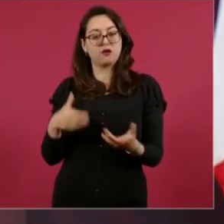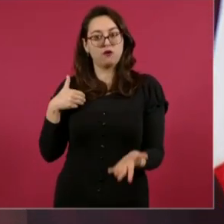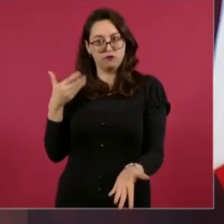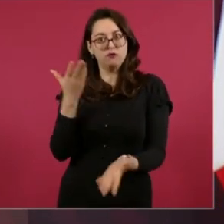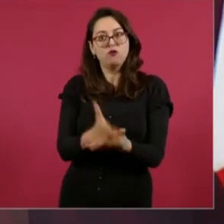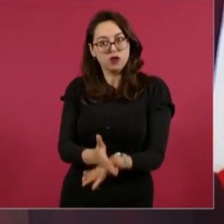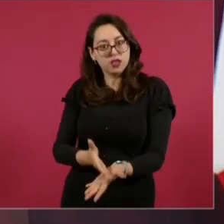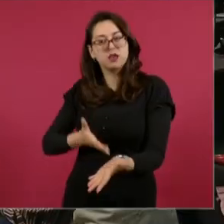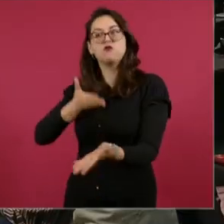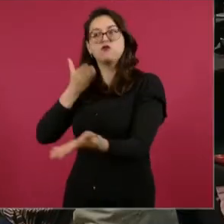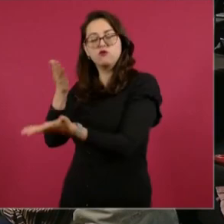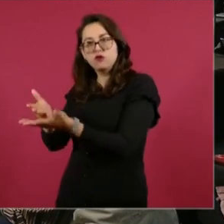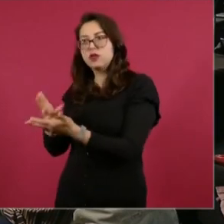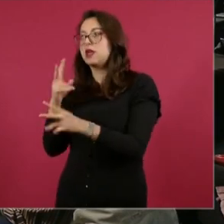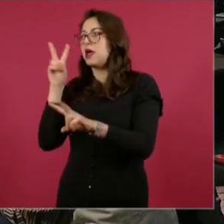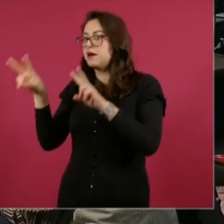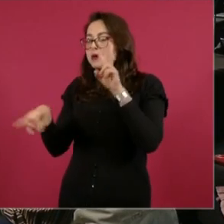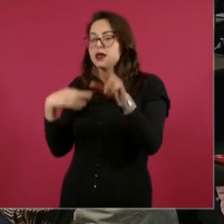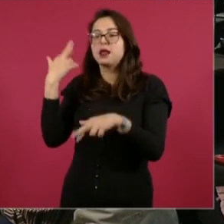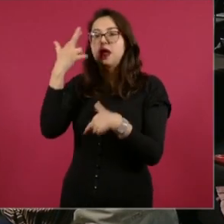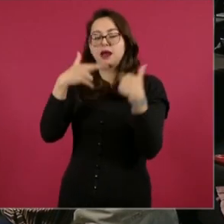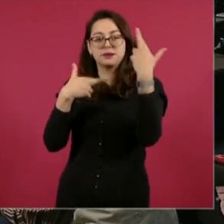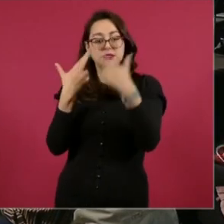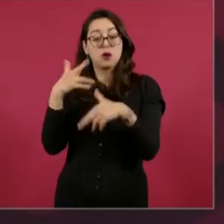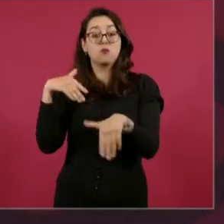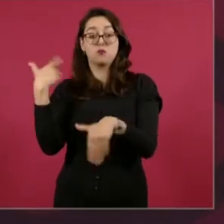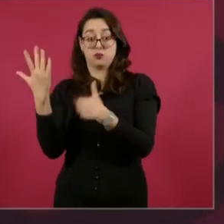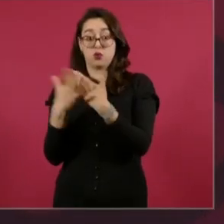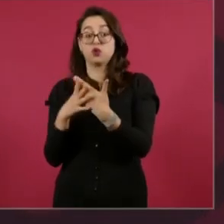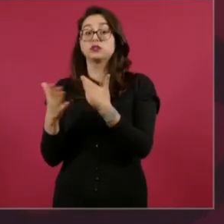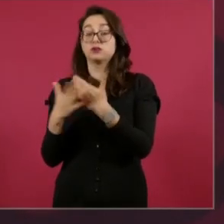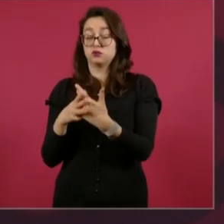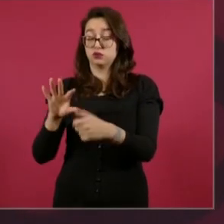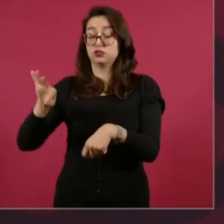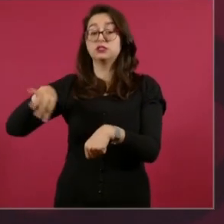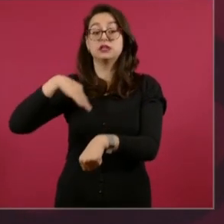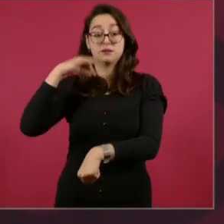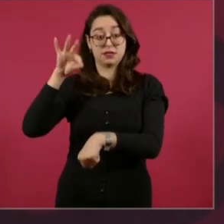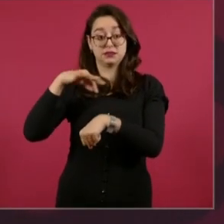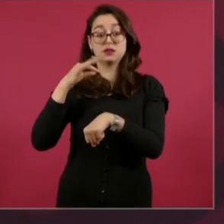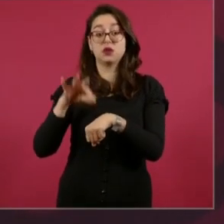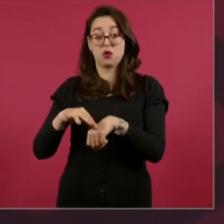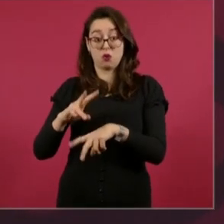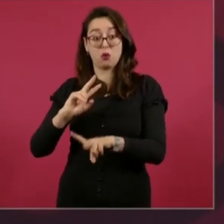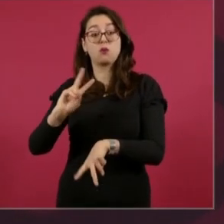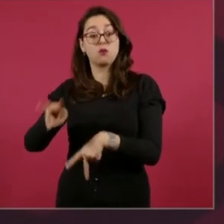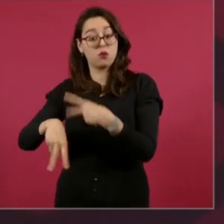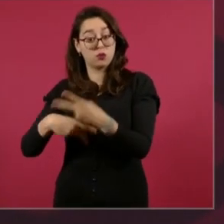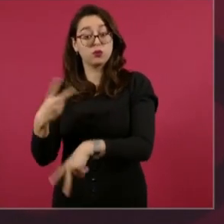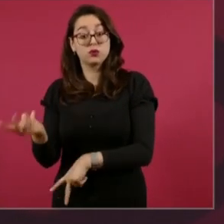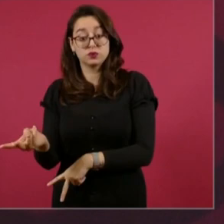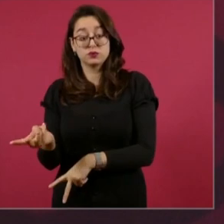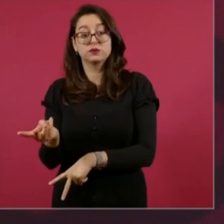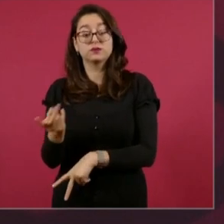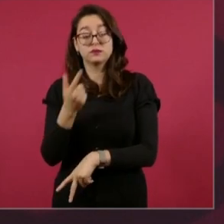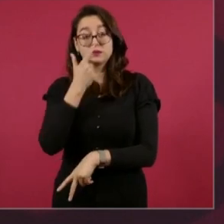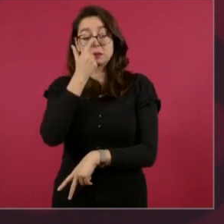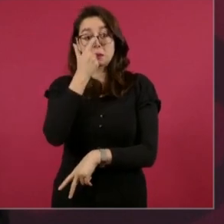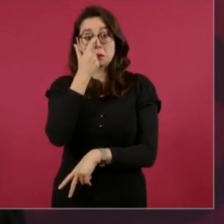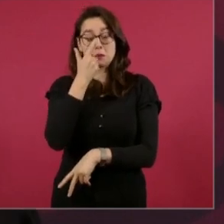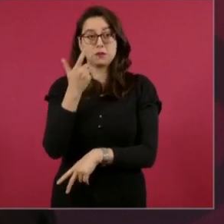Y voy a ir a Chilpancingo y voy